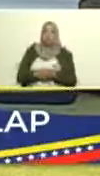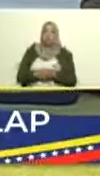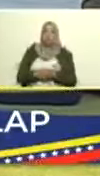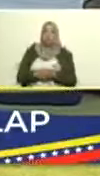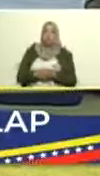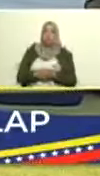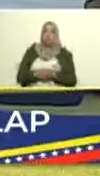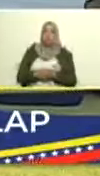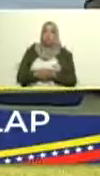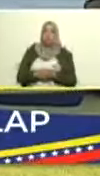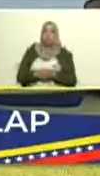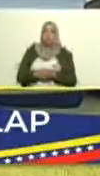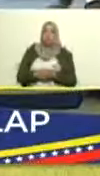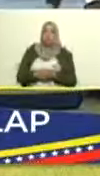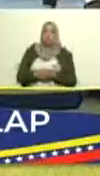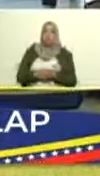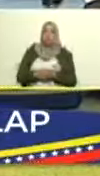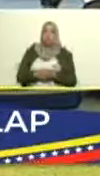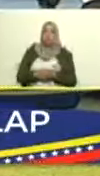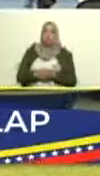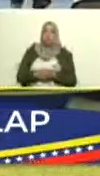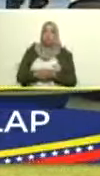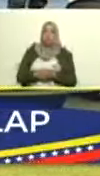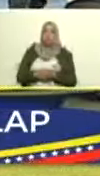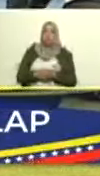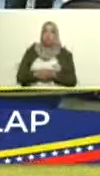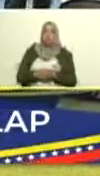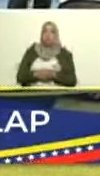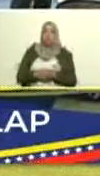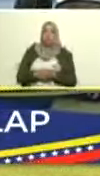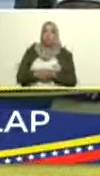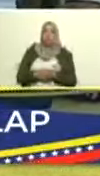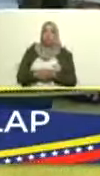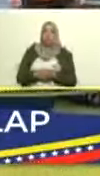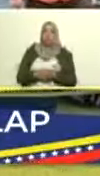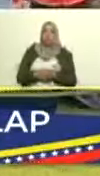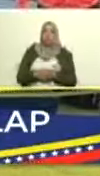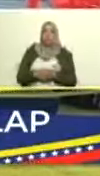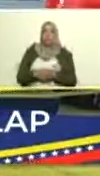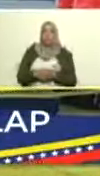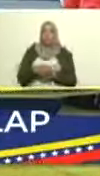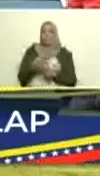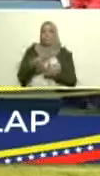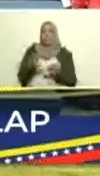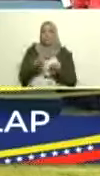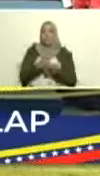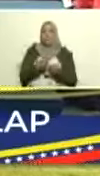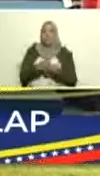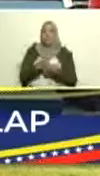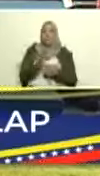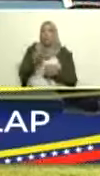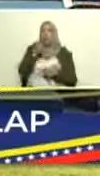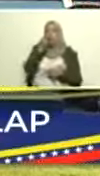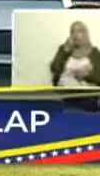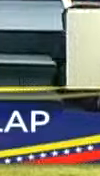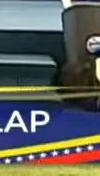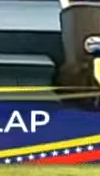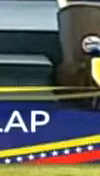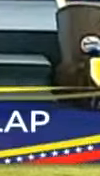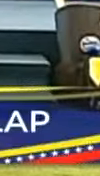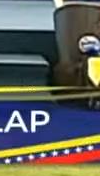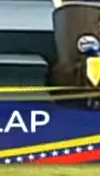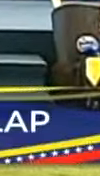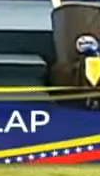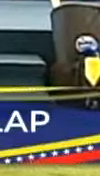presidente. Como dijo Zamora de esta tierra, tierra y hombres libres. ¡Horror